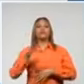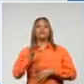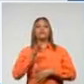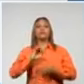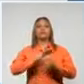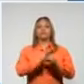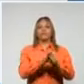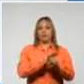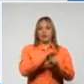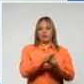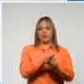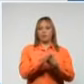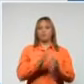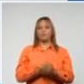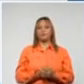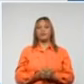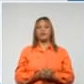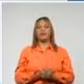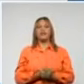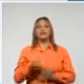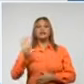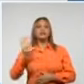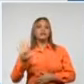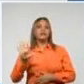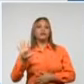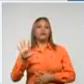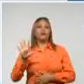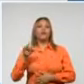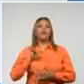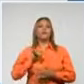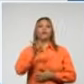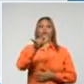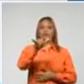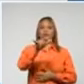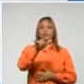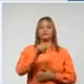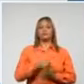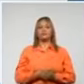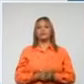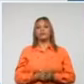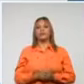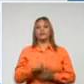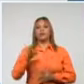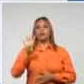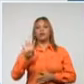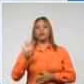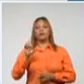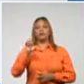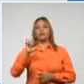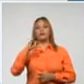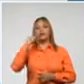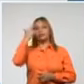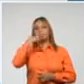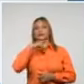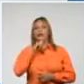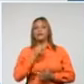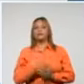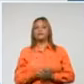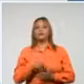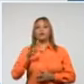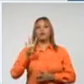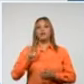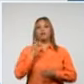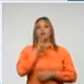Naranjo, 5 son del municipio Boyeros, 4 son de La Lisa, 4 de